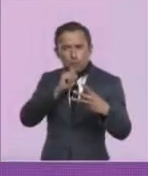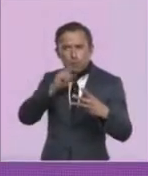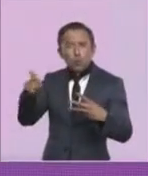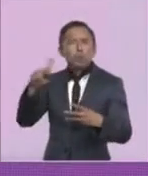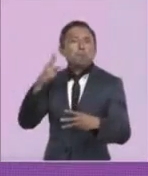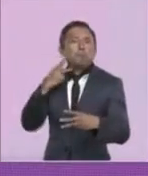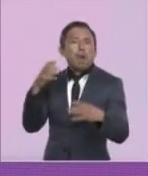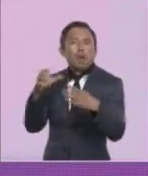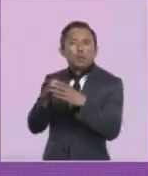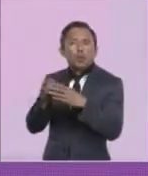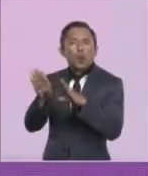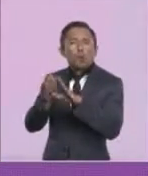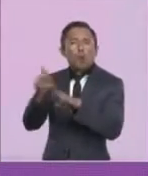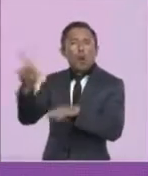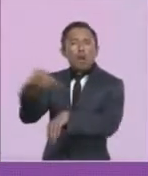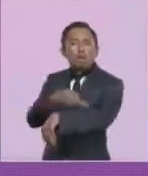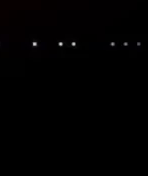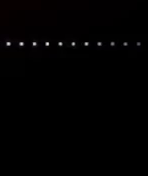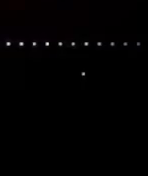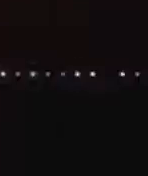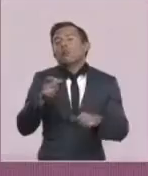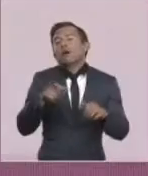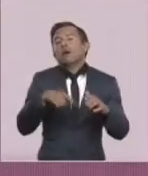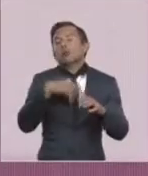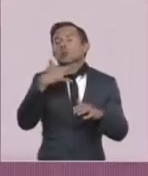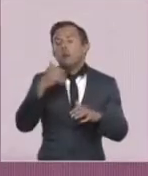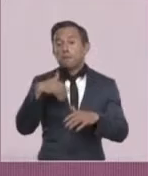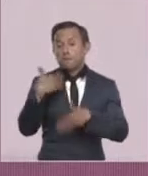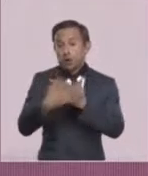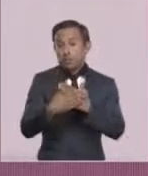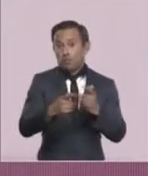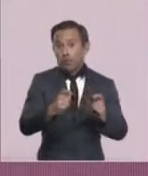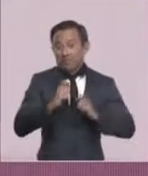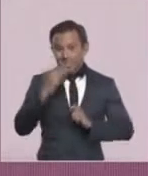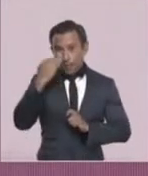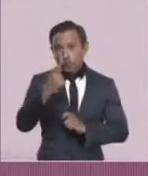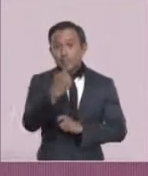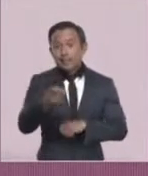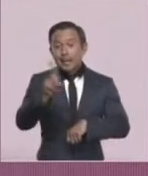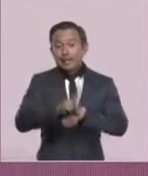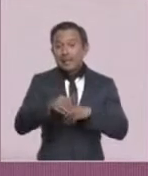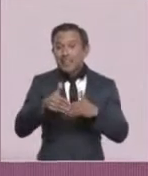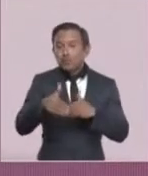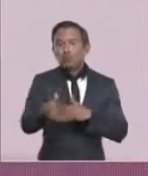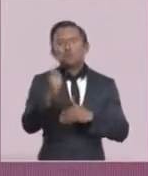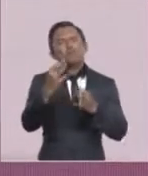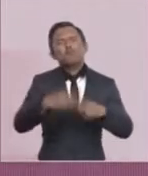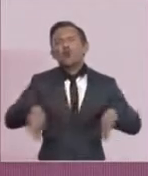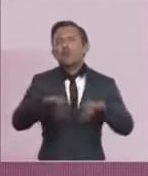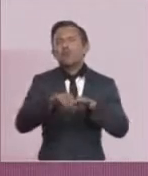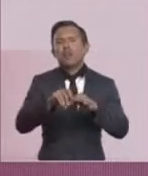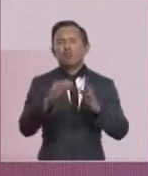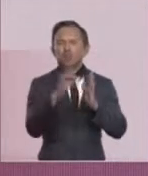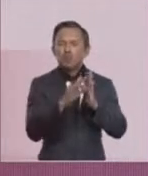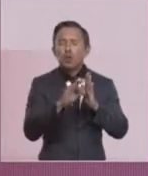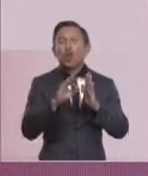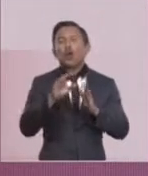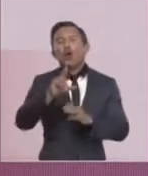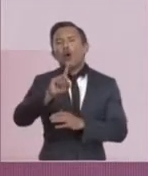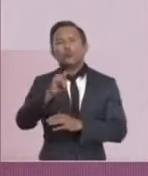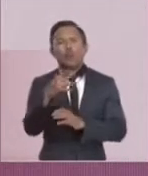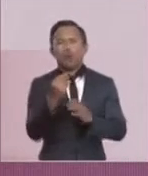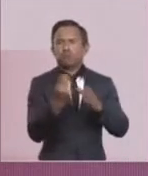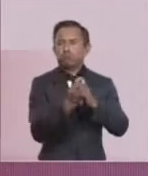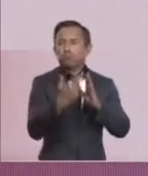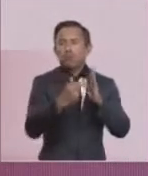cuadruplicar la capacidad de las fuerzas de seguridad pública. Un código penal único para que los delitos que más te lastiman, robo,